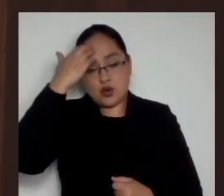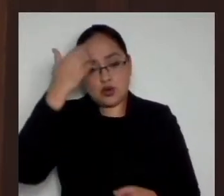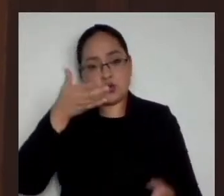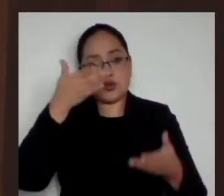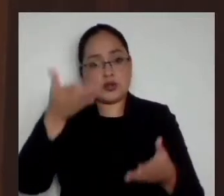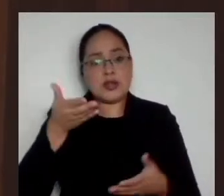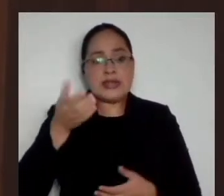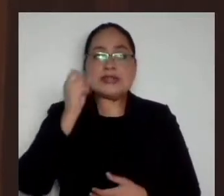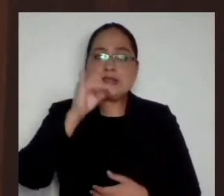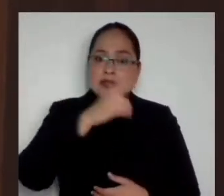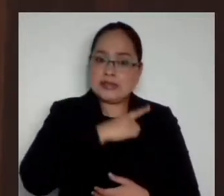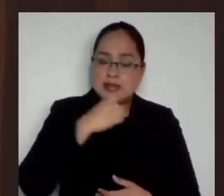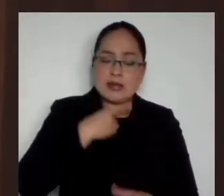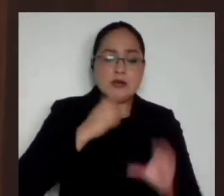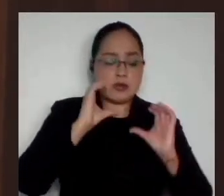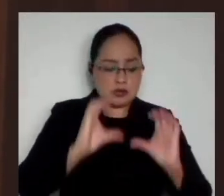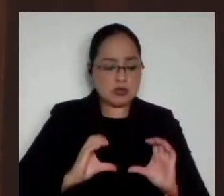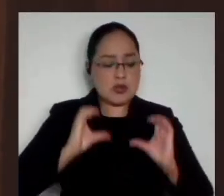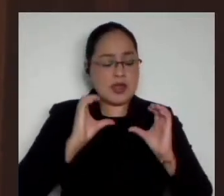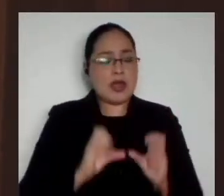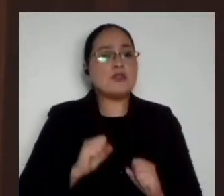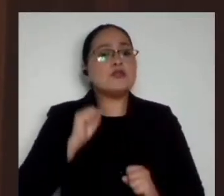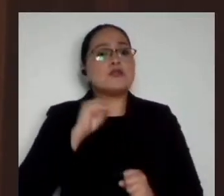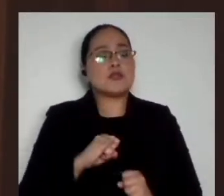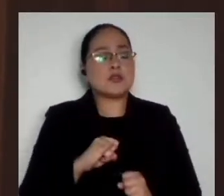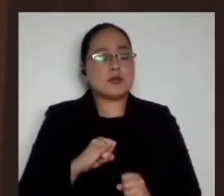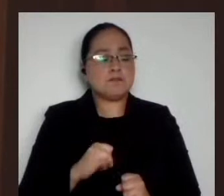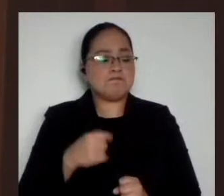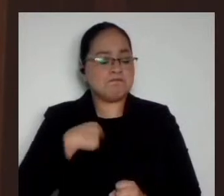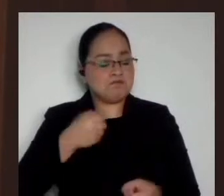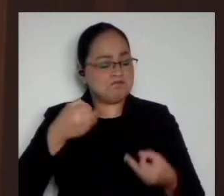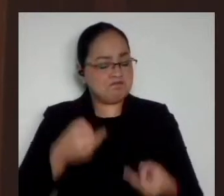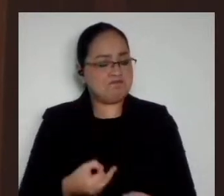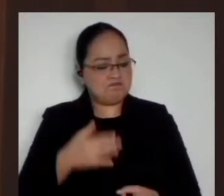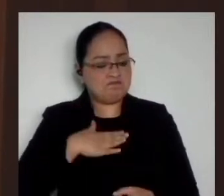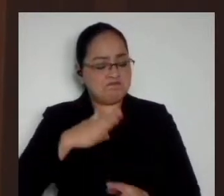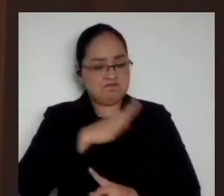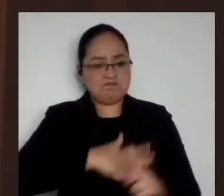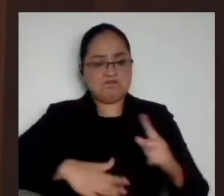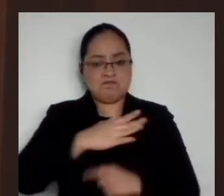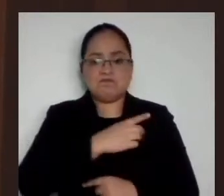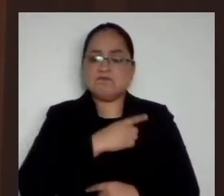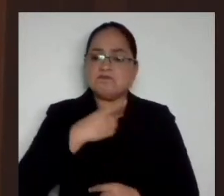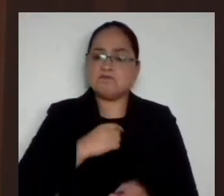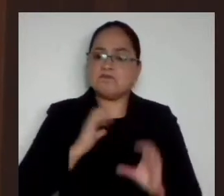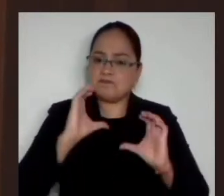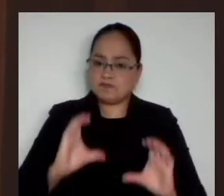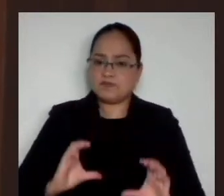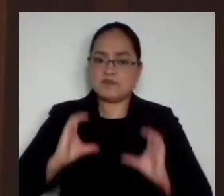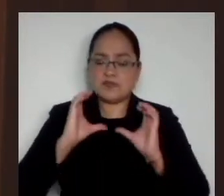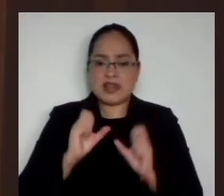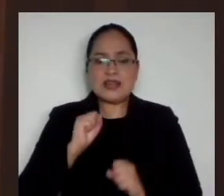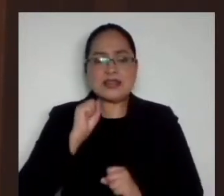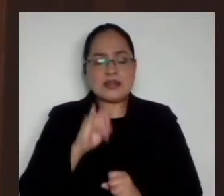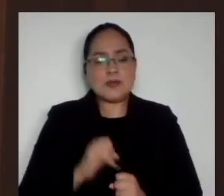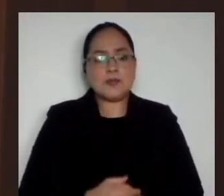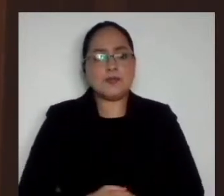sí, que es nuestro prestigio y es nuestro entorno. Esto tiene que